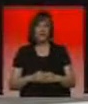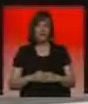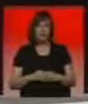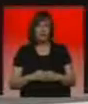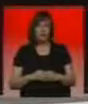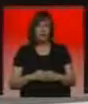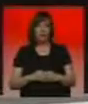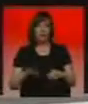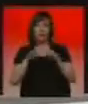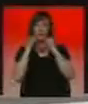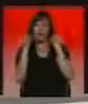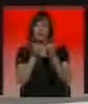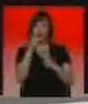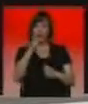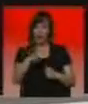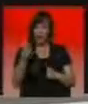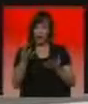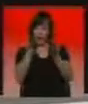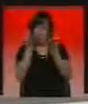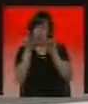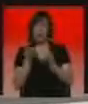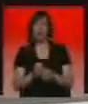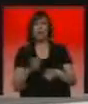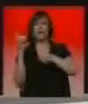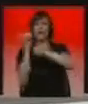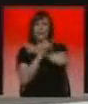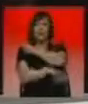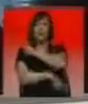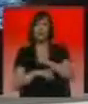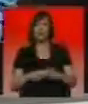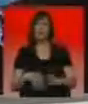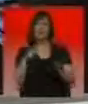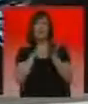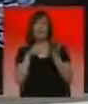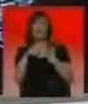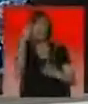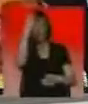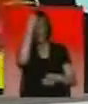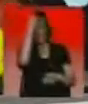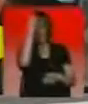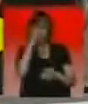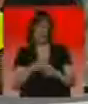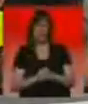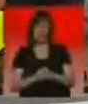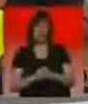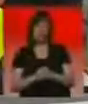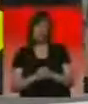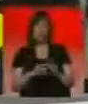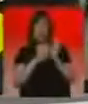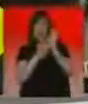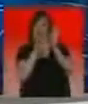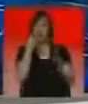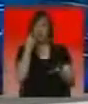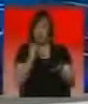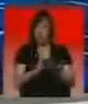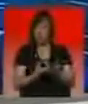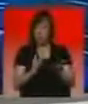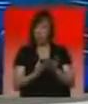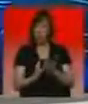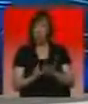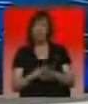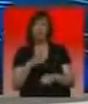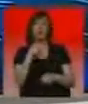Los legisladores que buscan la sanción del ministro de Educación, Augusto Espinosa, presentaron supuestas pruebas en su contra por no